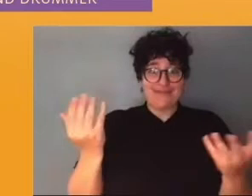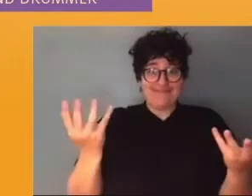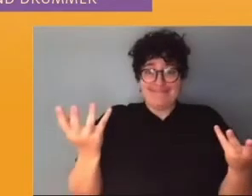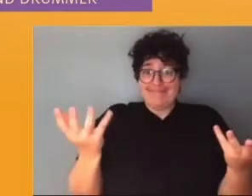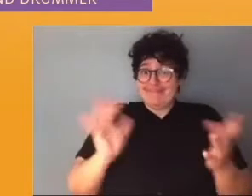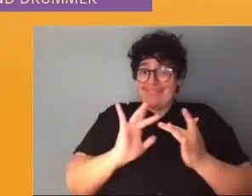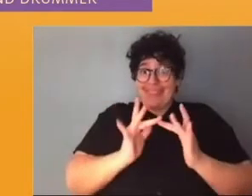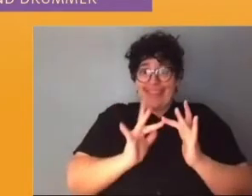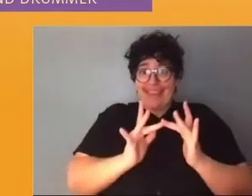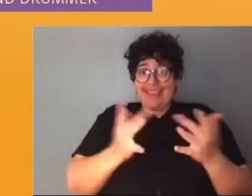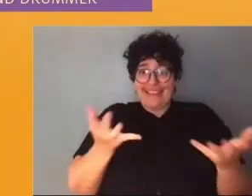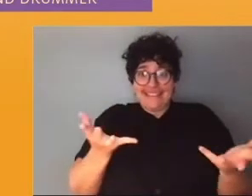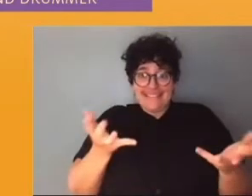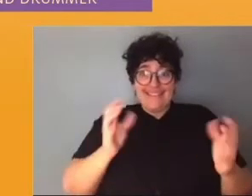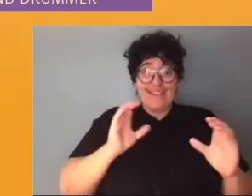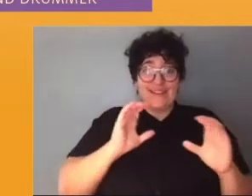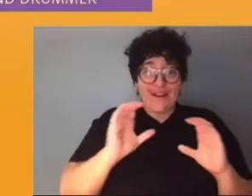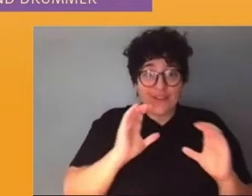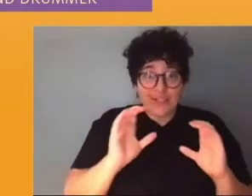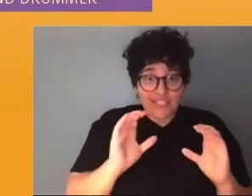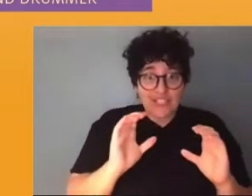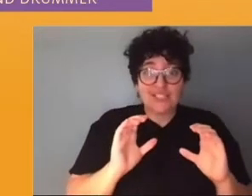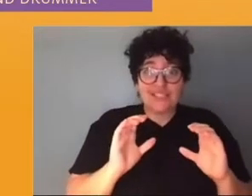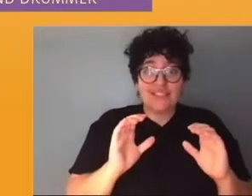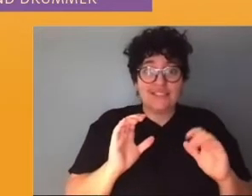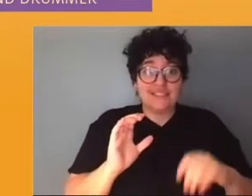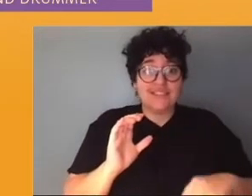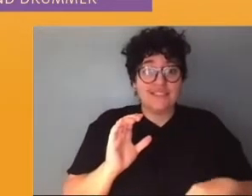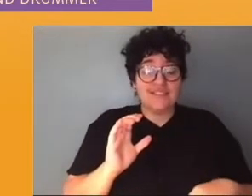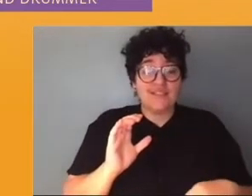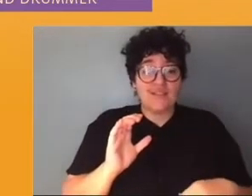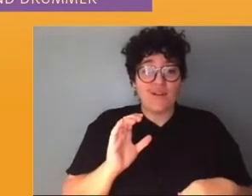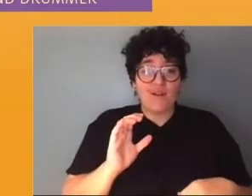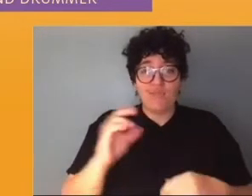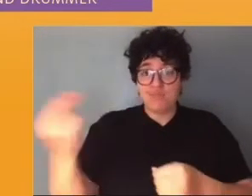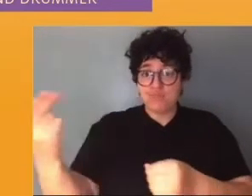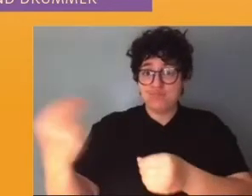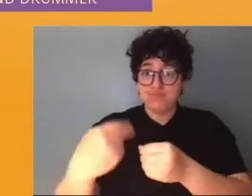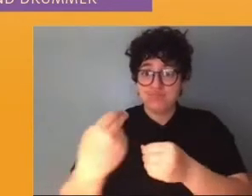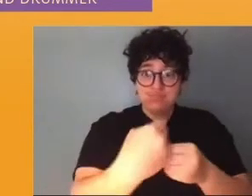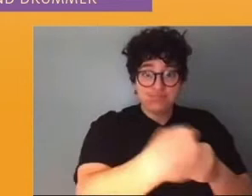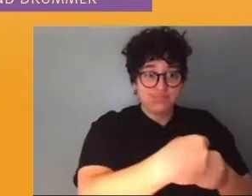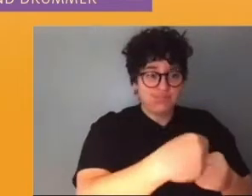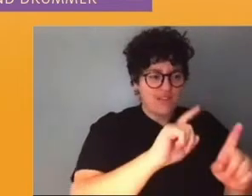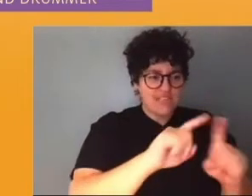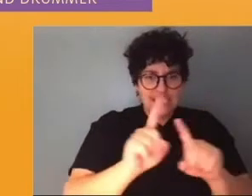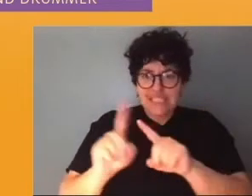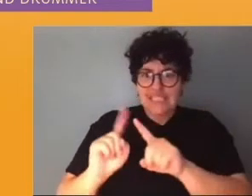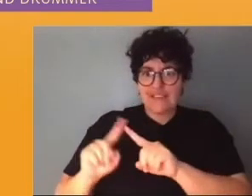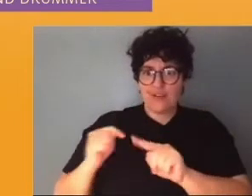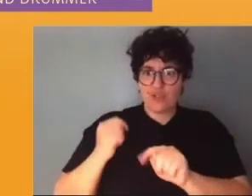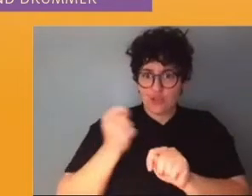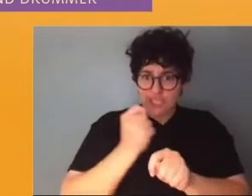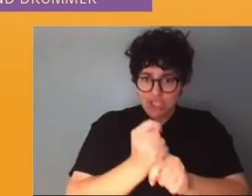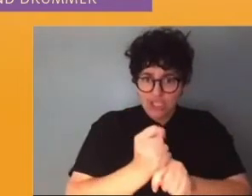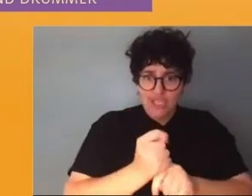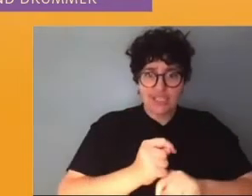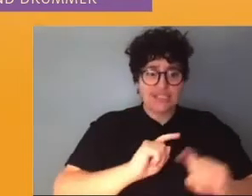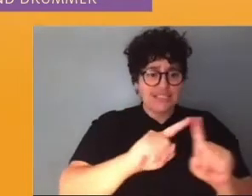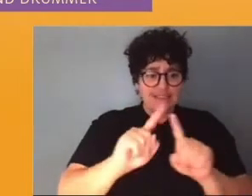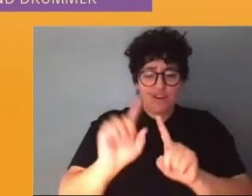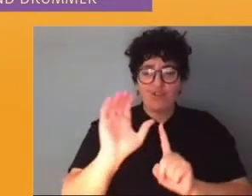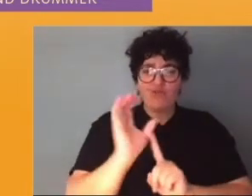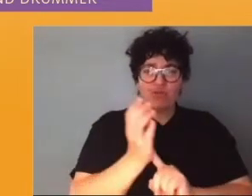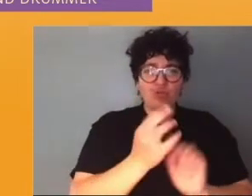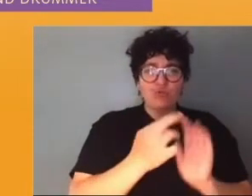sea, hablar virtualmente en conversaciones donde llevamos a personas de distintas tradiciones y